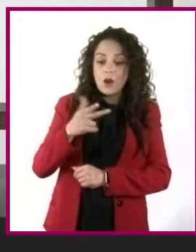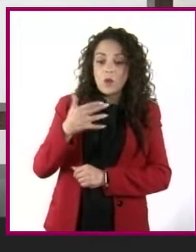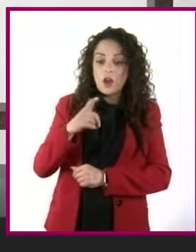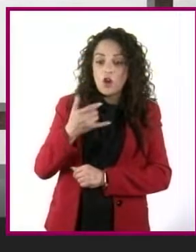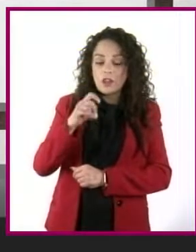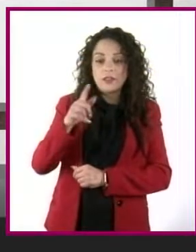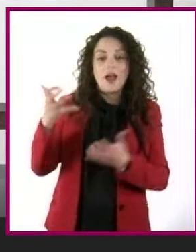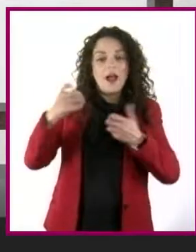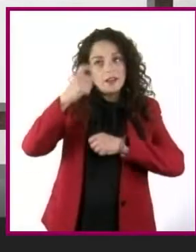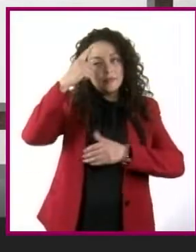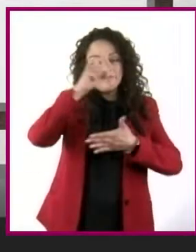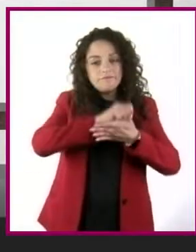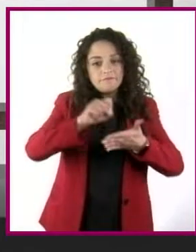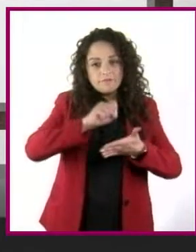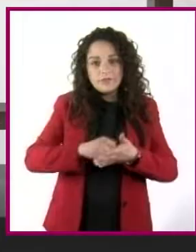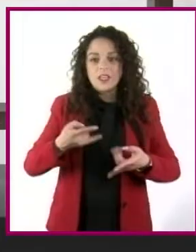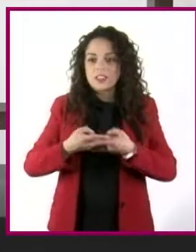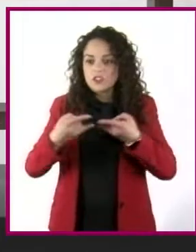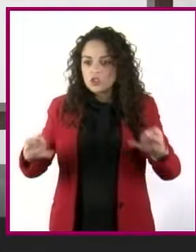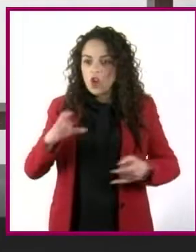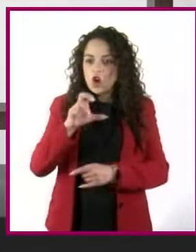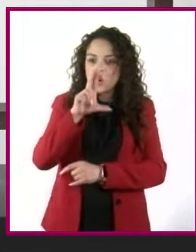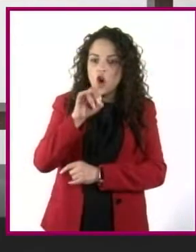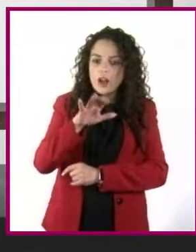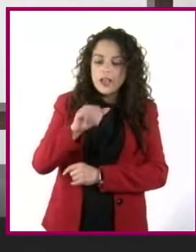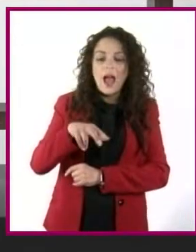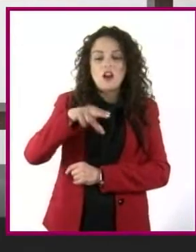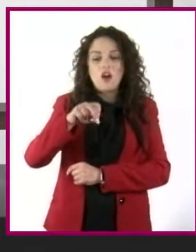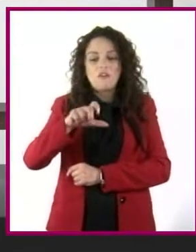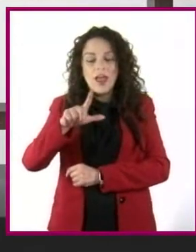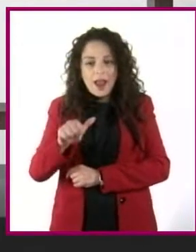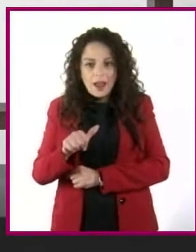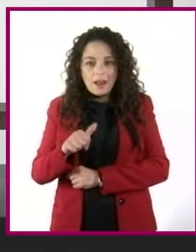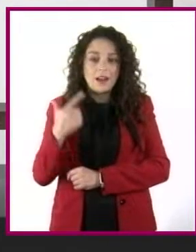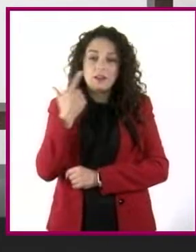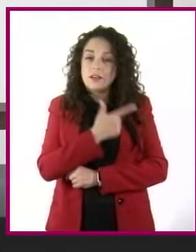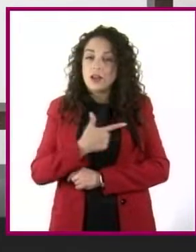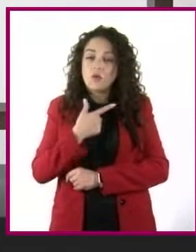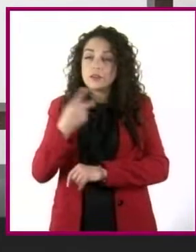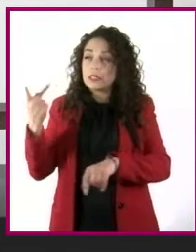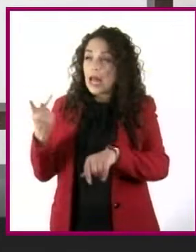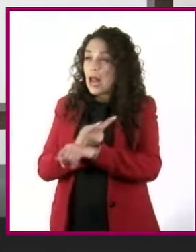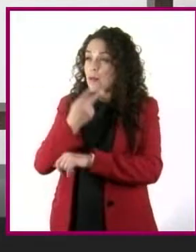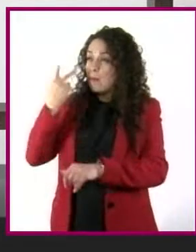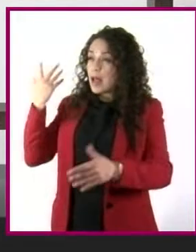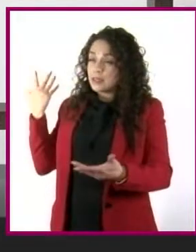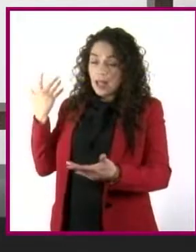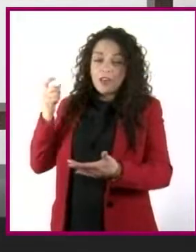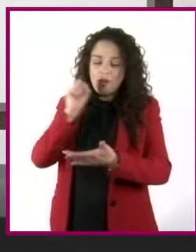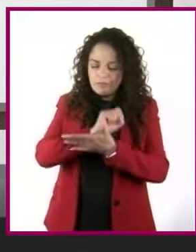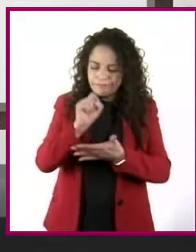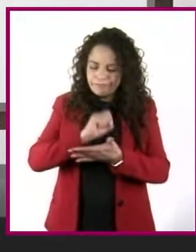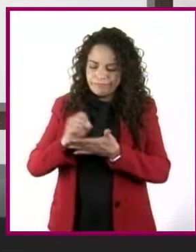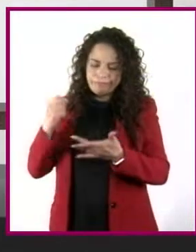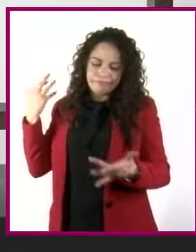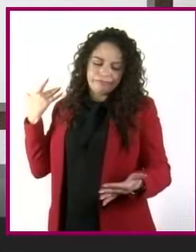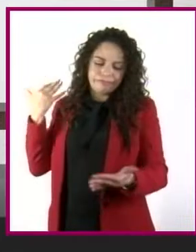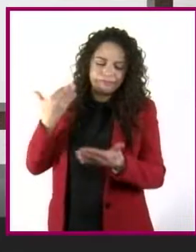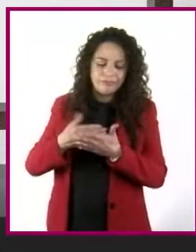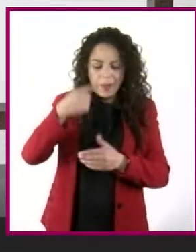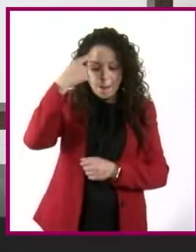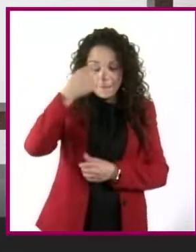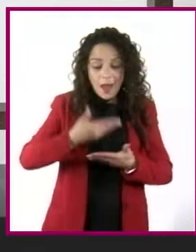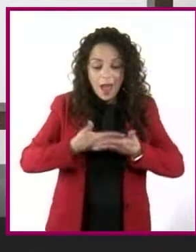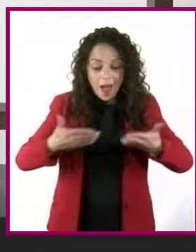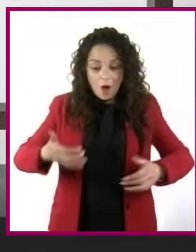crónicas, teatro y novelas, muchas de ellas históricas. Le gustaba retratar el pasado para traerlo al presente y también observar el aquí